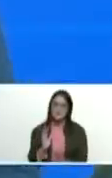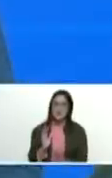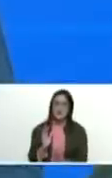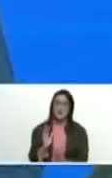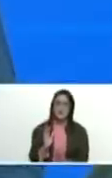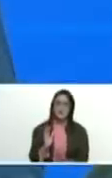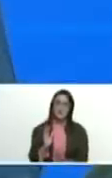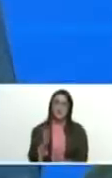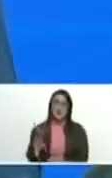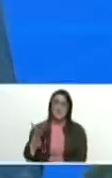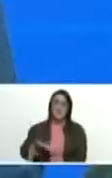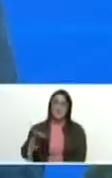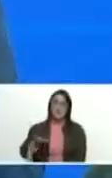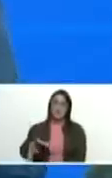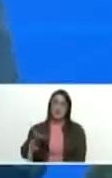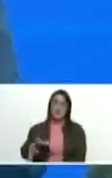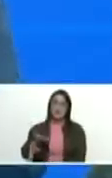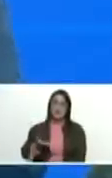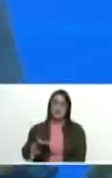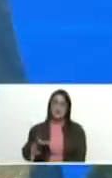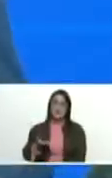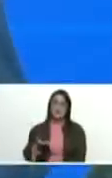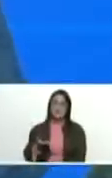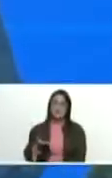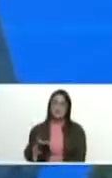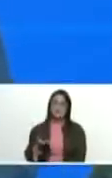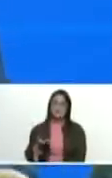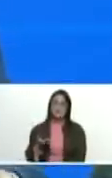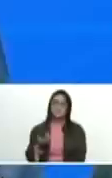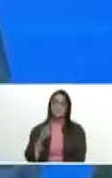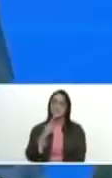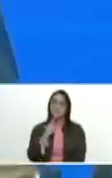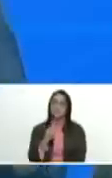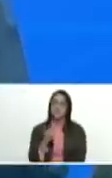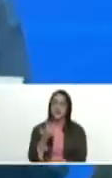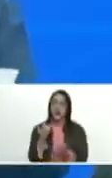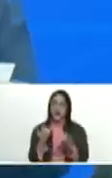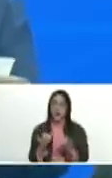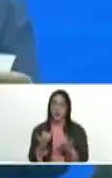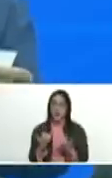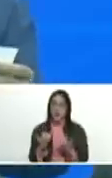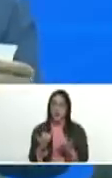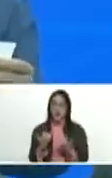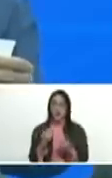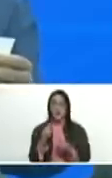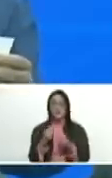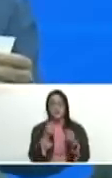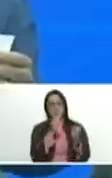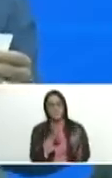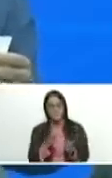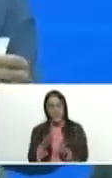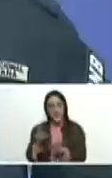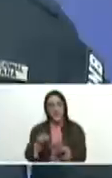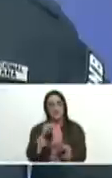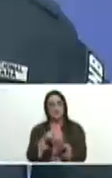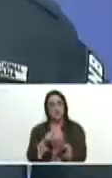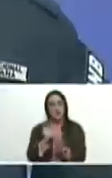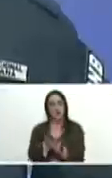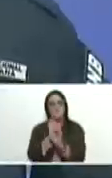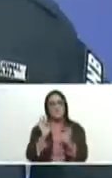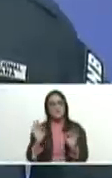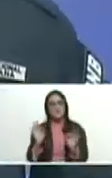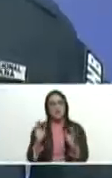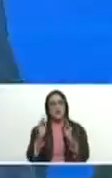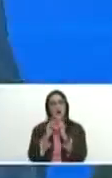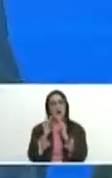manera significativa, puedo decir que he ordenado un plan nacional especial de